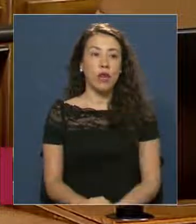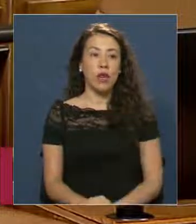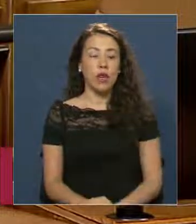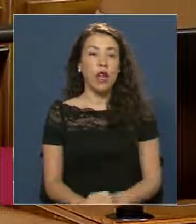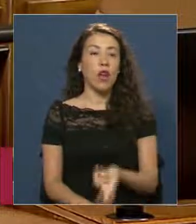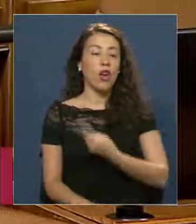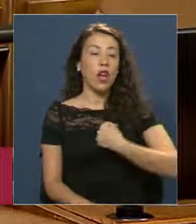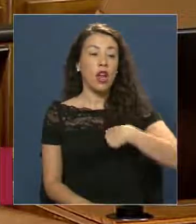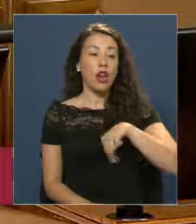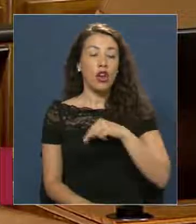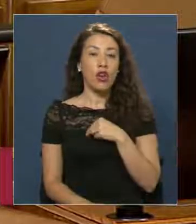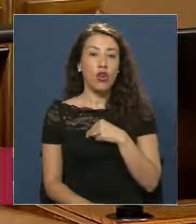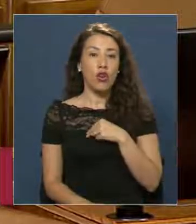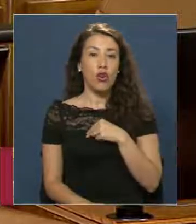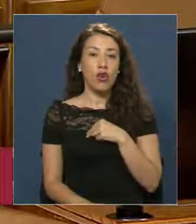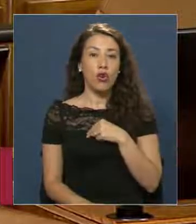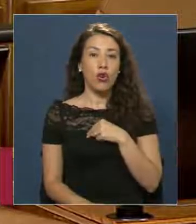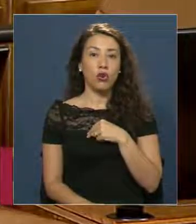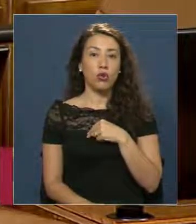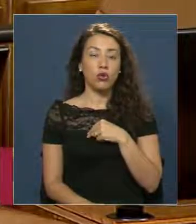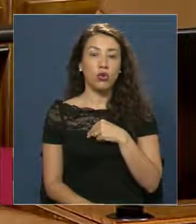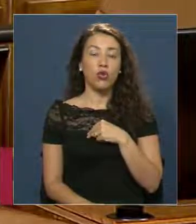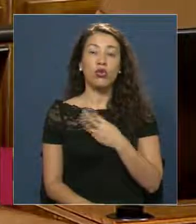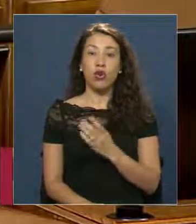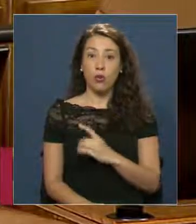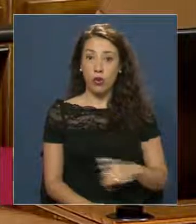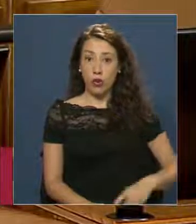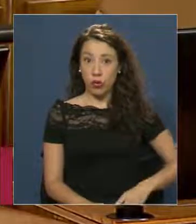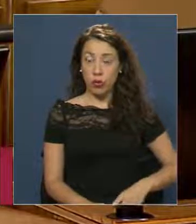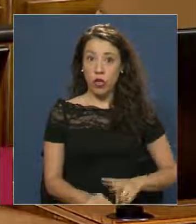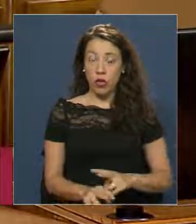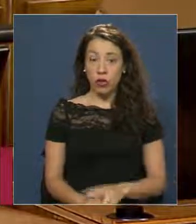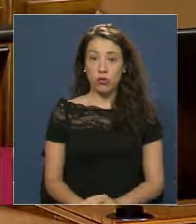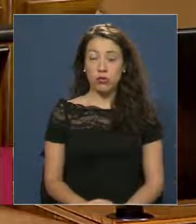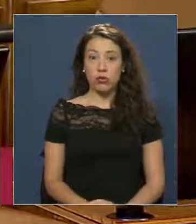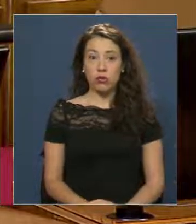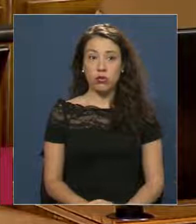lo que nosotros mismos como legisladores pudiéramos